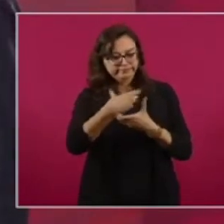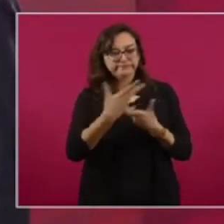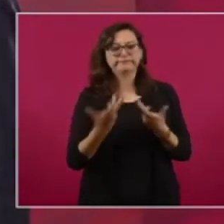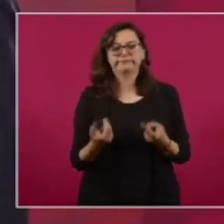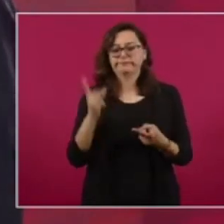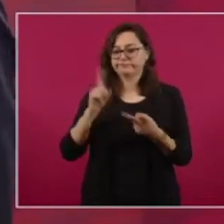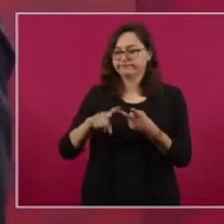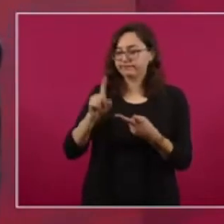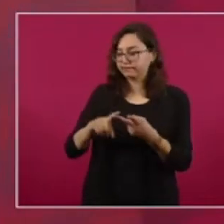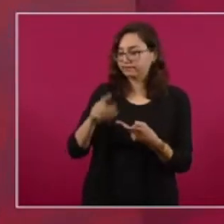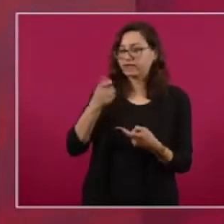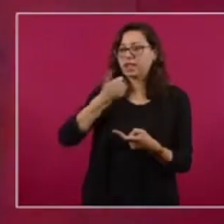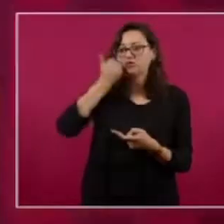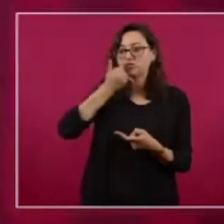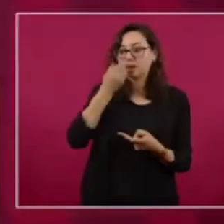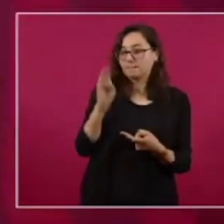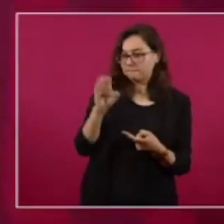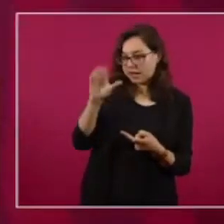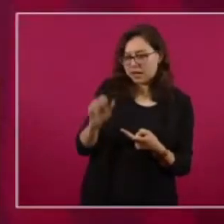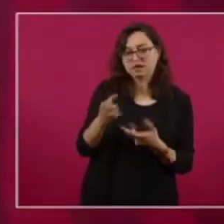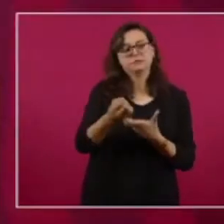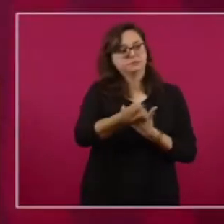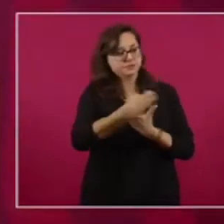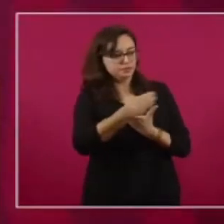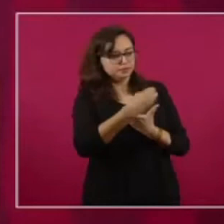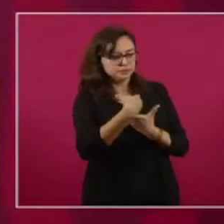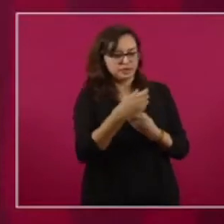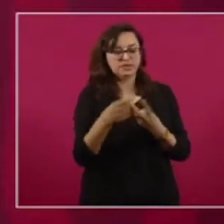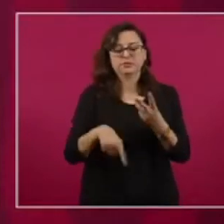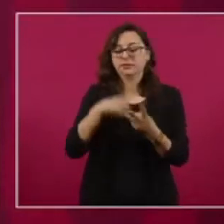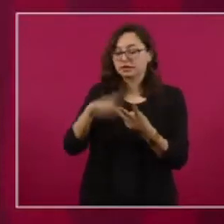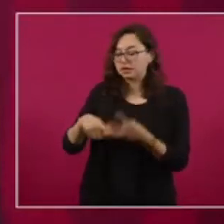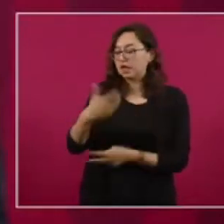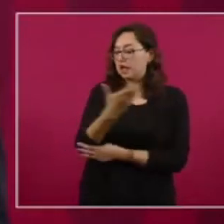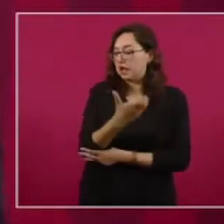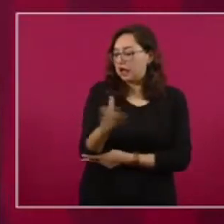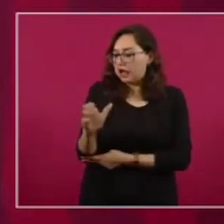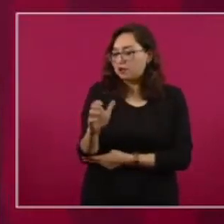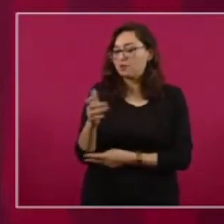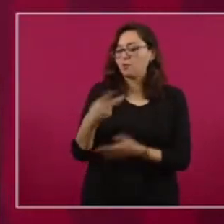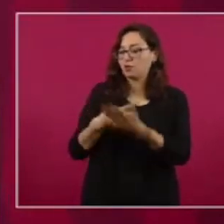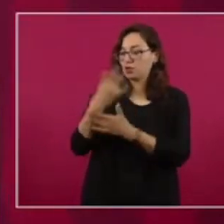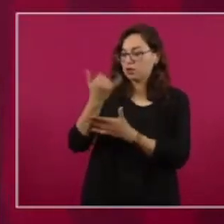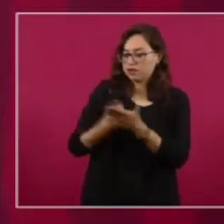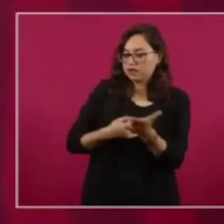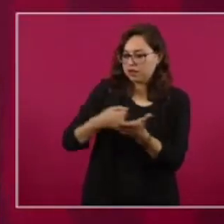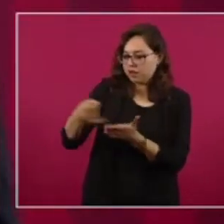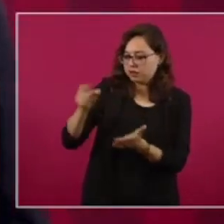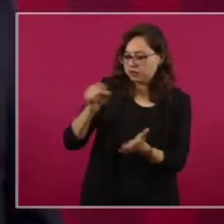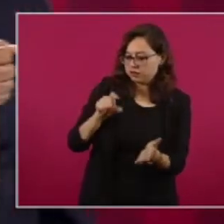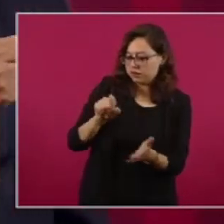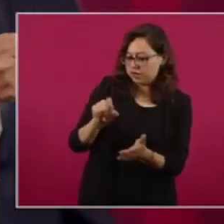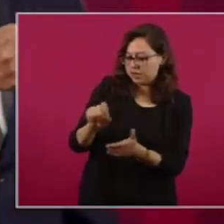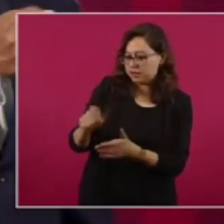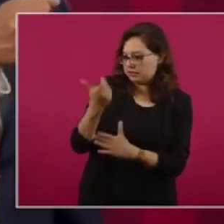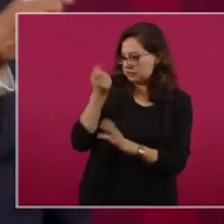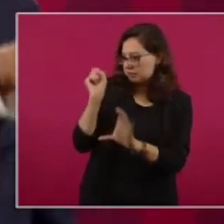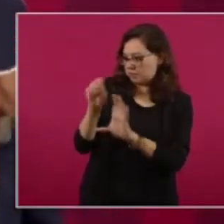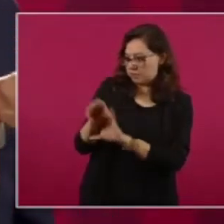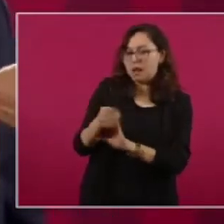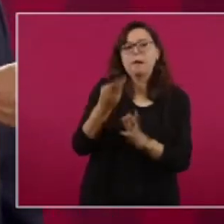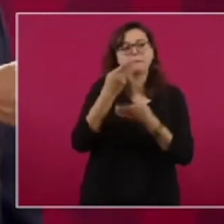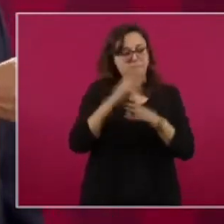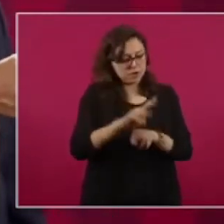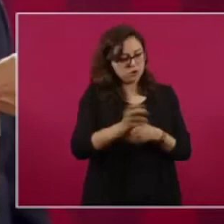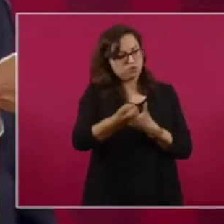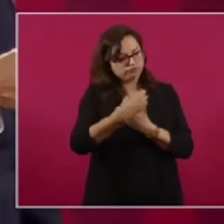que el que tiene la beca cobre ahí, que el campesino que recibe el apoyo del